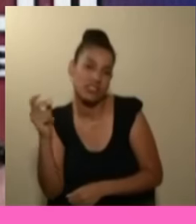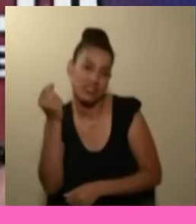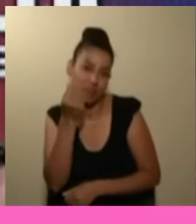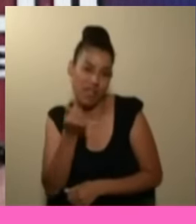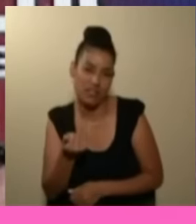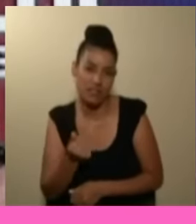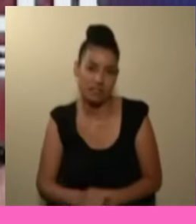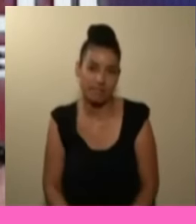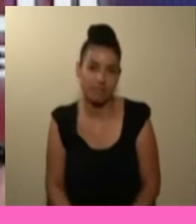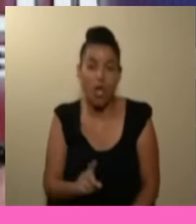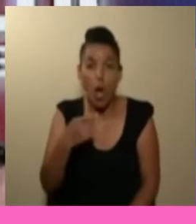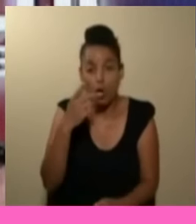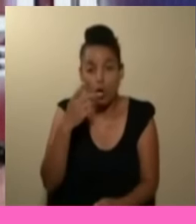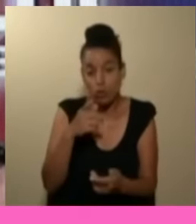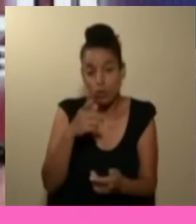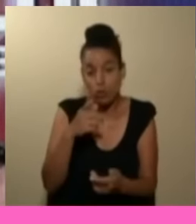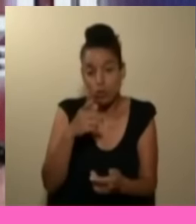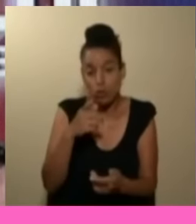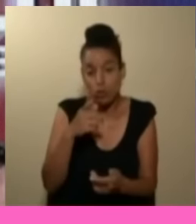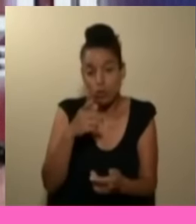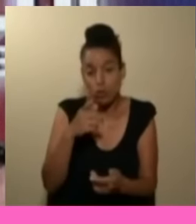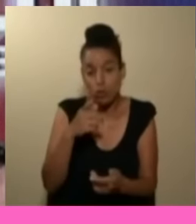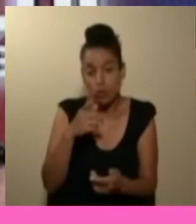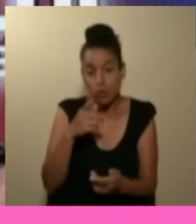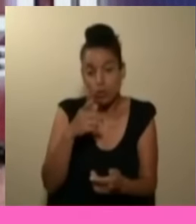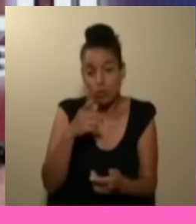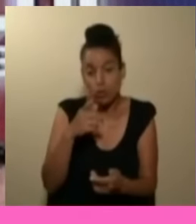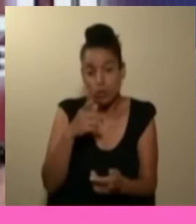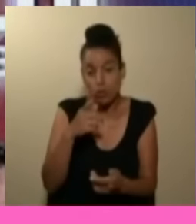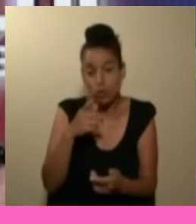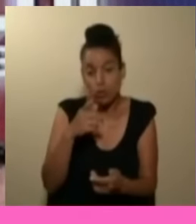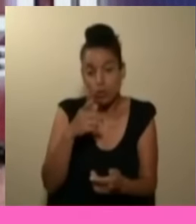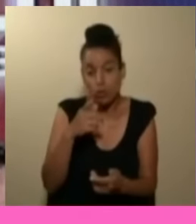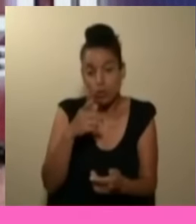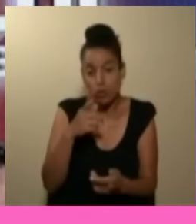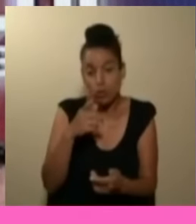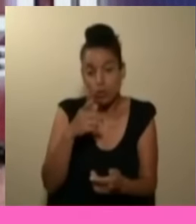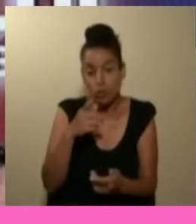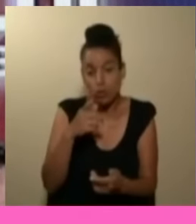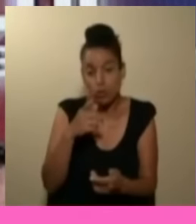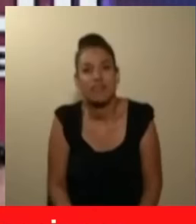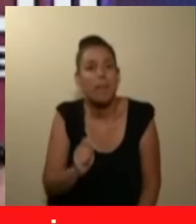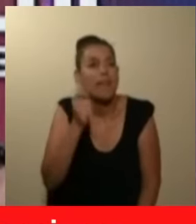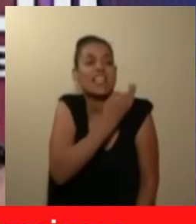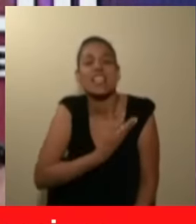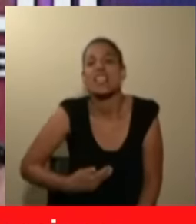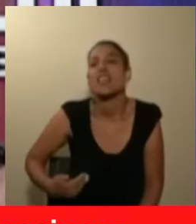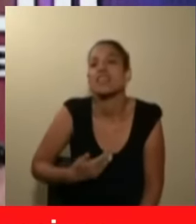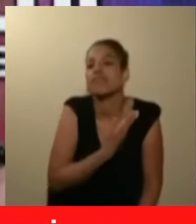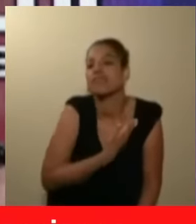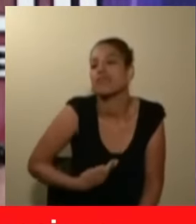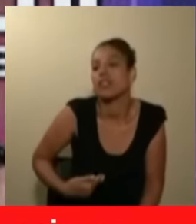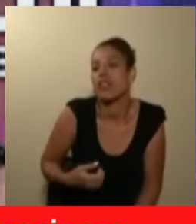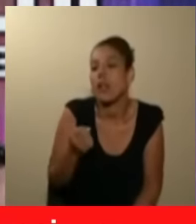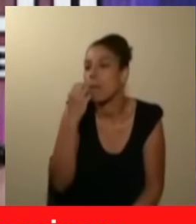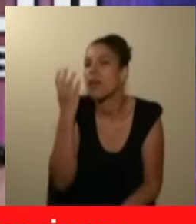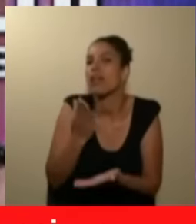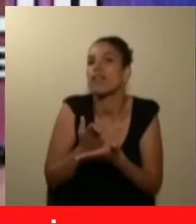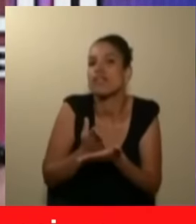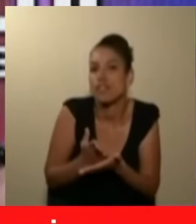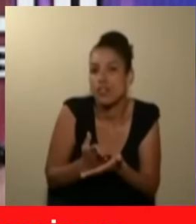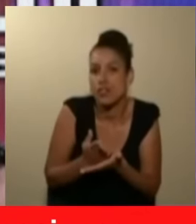nos parece muy negativo y volvemos a preguntar, ¿libertad para quién? ¿Para quién se gobierna? ¿Para quién se legisla? Es que antes,